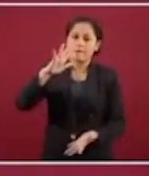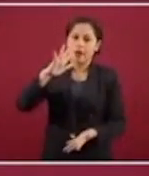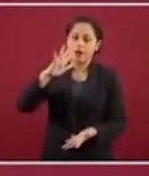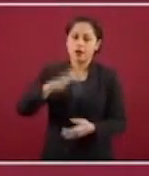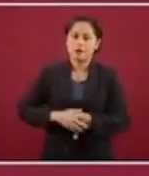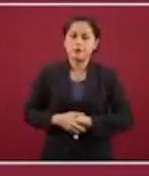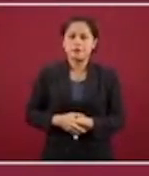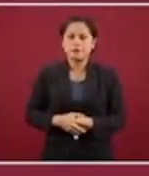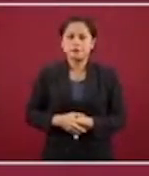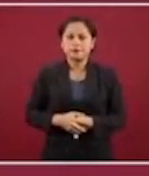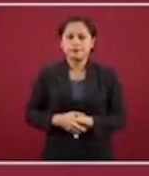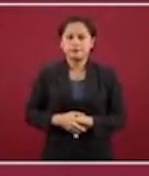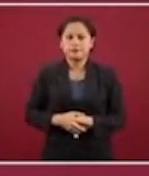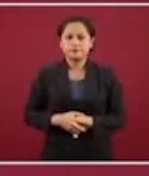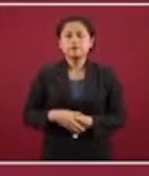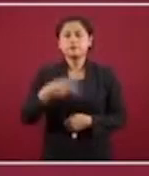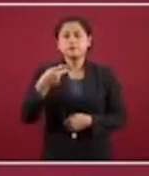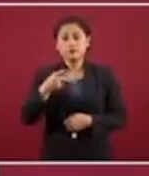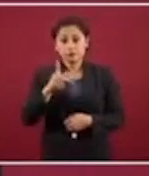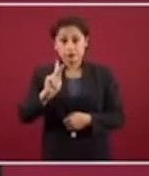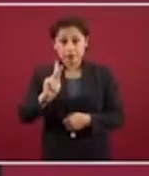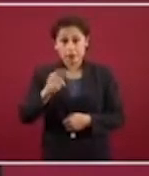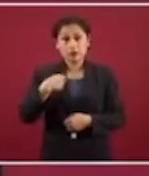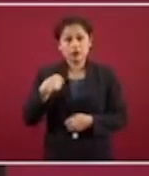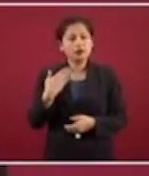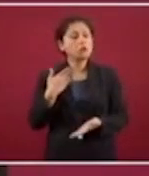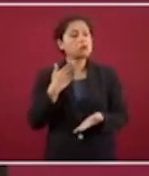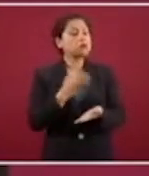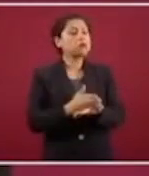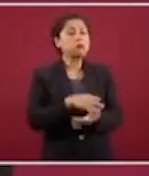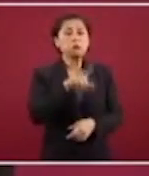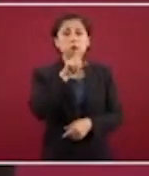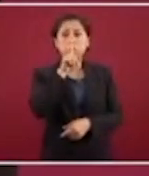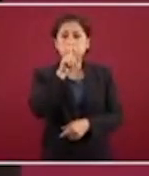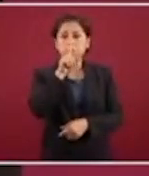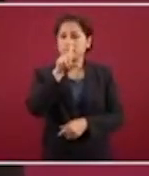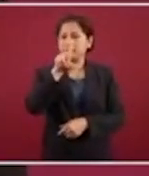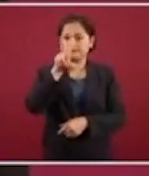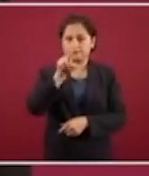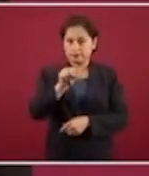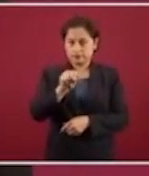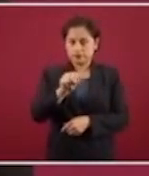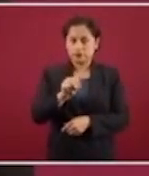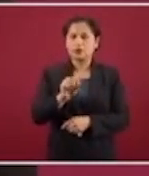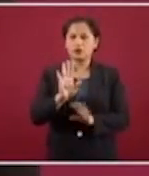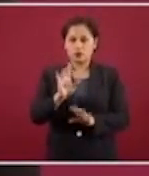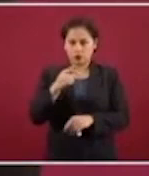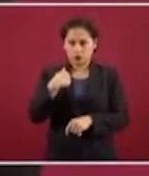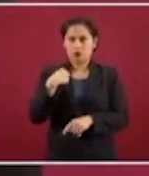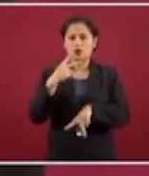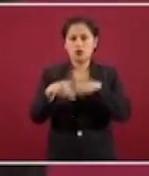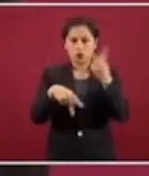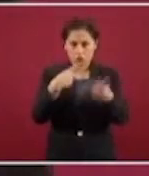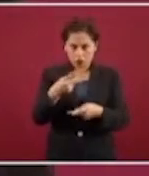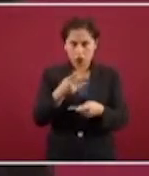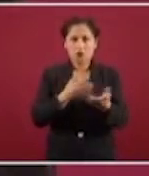Pero no es nada más ir a un hospital, es en el Estado de México ir al